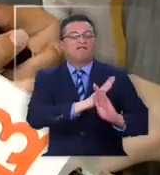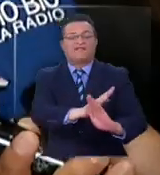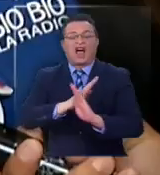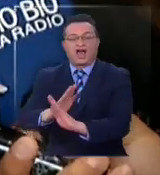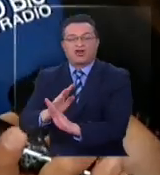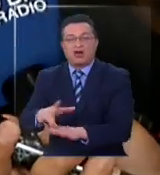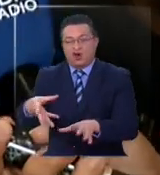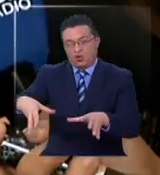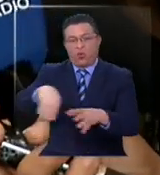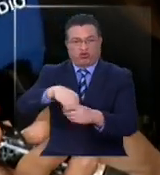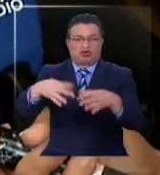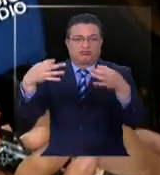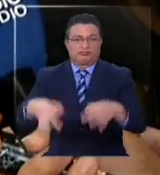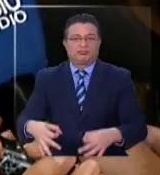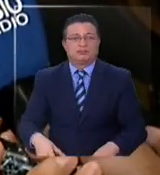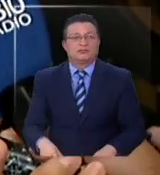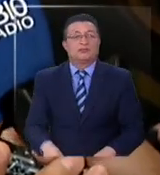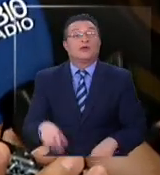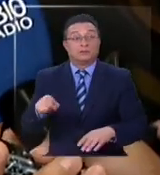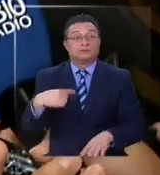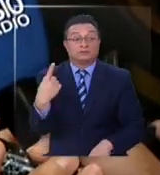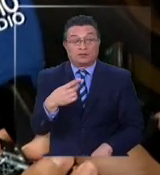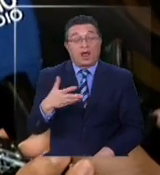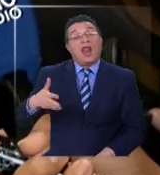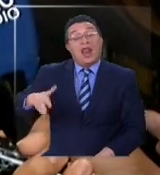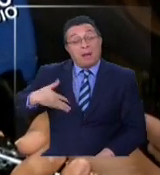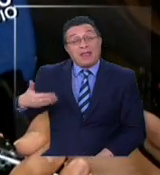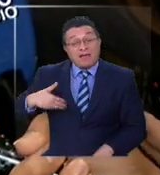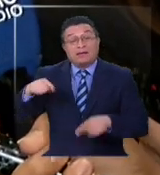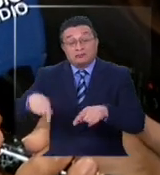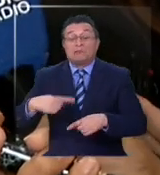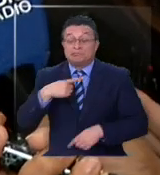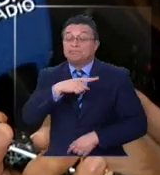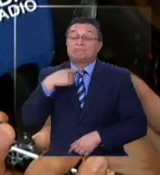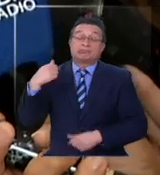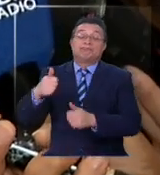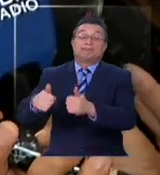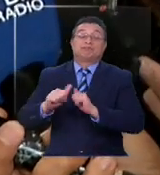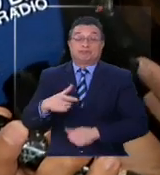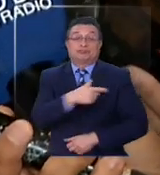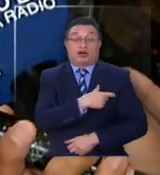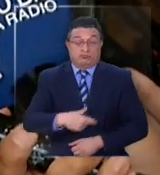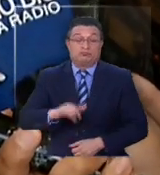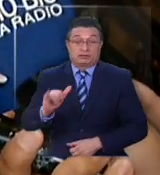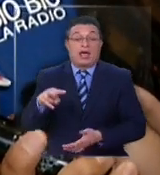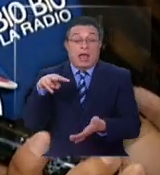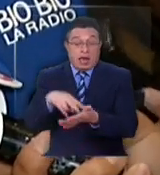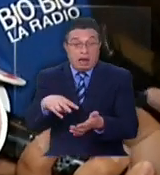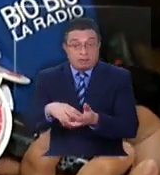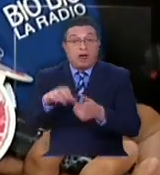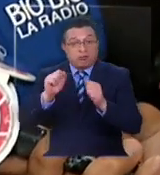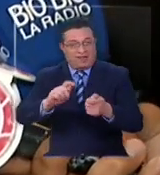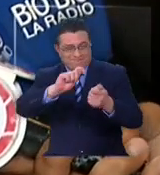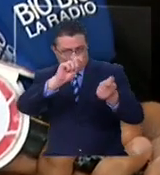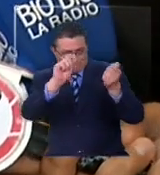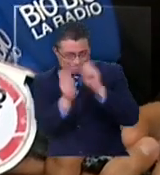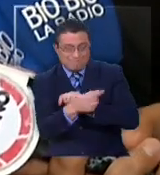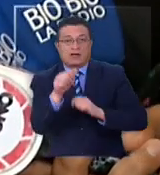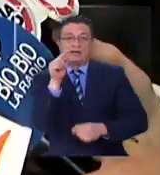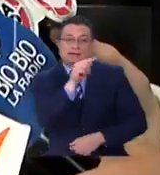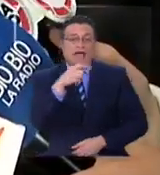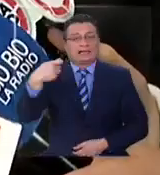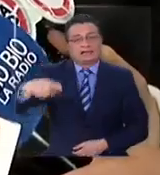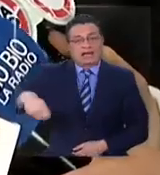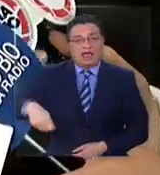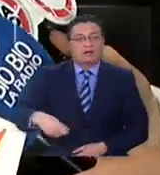inclusión. Desgraciadamente creemos que esto además ha sido una derrota para el gobierno. Esperamos por lo demás que se pueda revertir en el